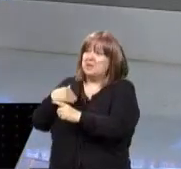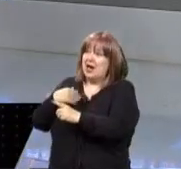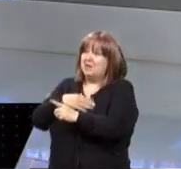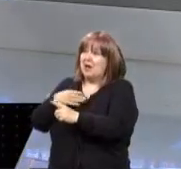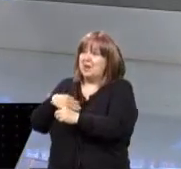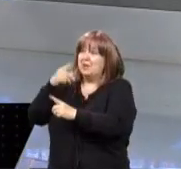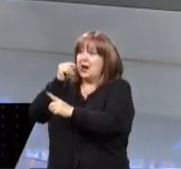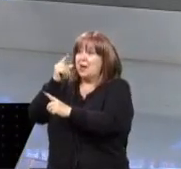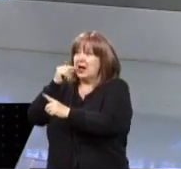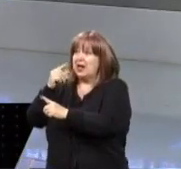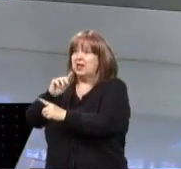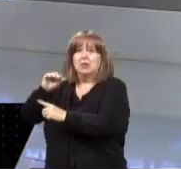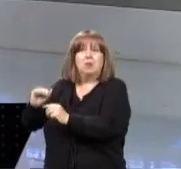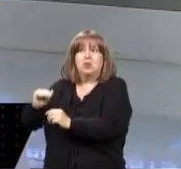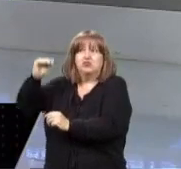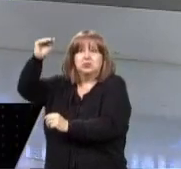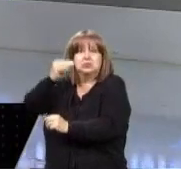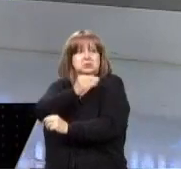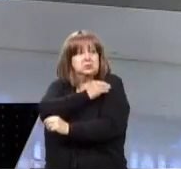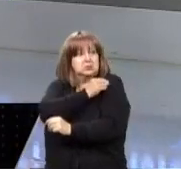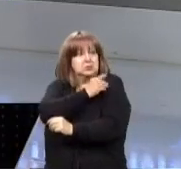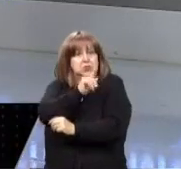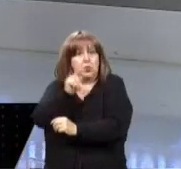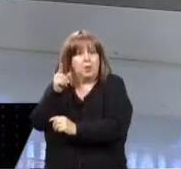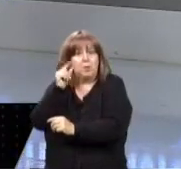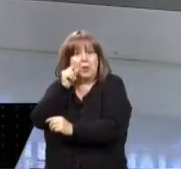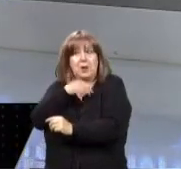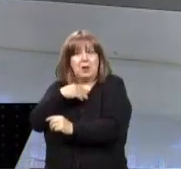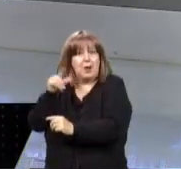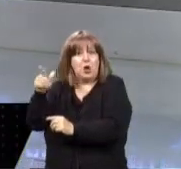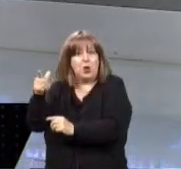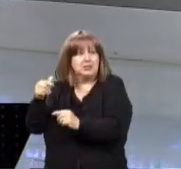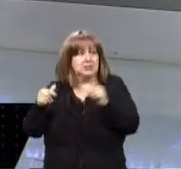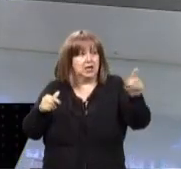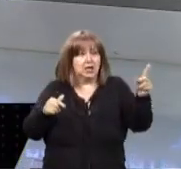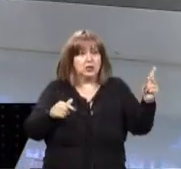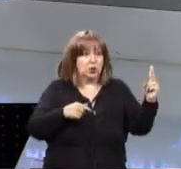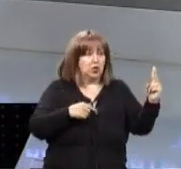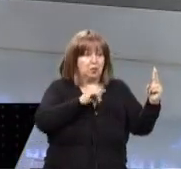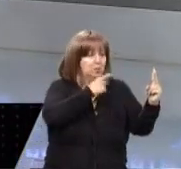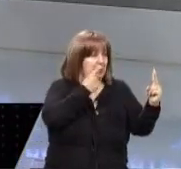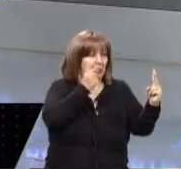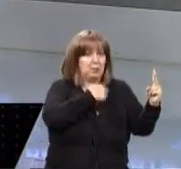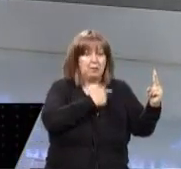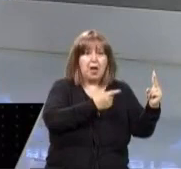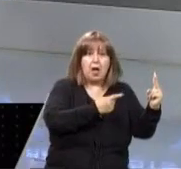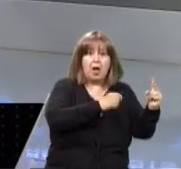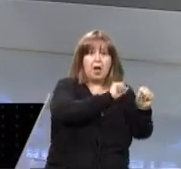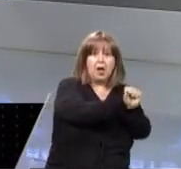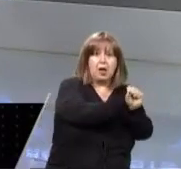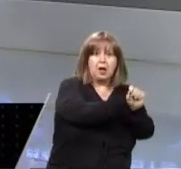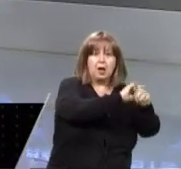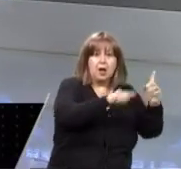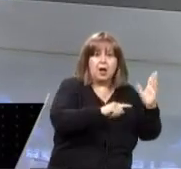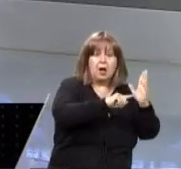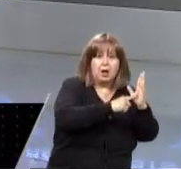no sabes que fuiste o que no sos hijo biológico, también todo un montón de claro, sucesos y de cambios y procesos. ¿Cuánto te mintió, no, tu